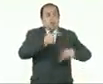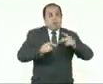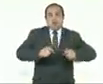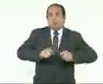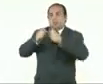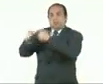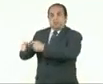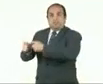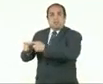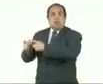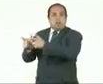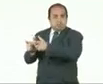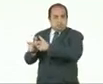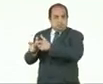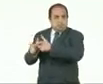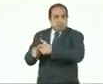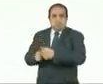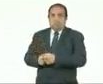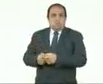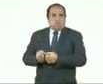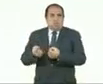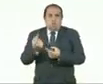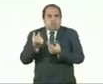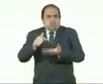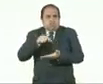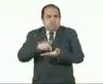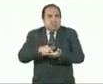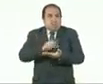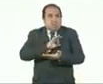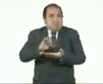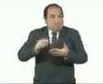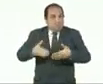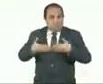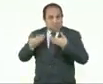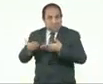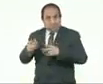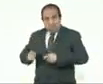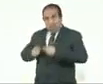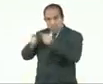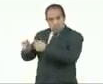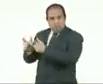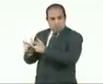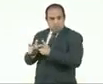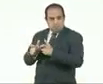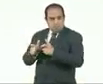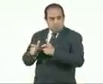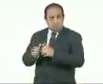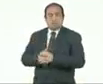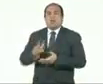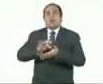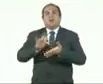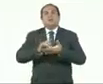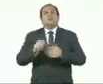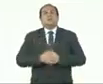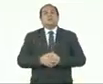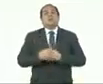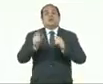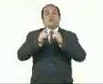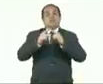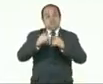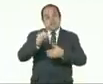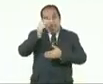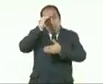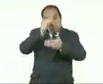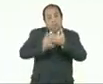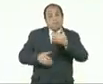entregar las armas. No en cualquier lugar uno tiene la confianza para venir a entregarlo. Y por eso agradecemos a la Iglesia Católica que